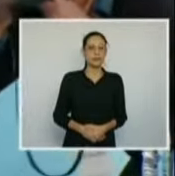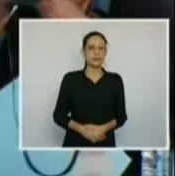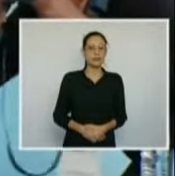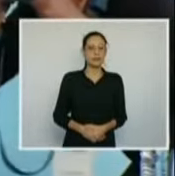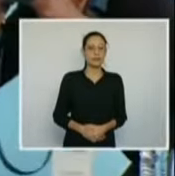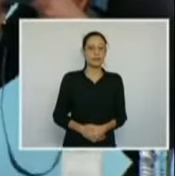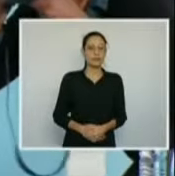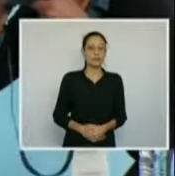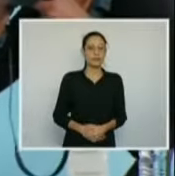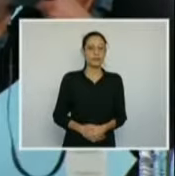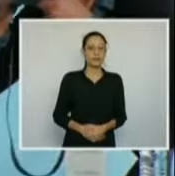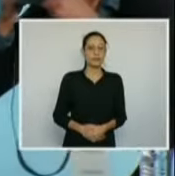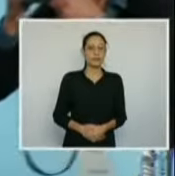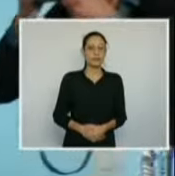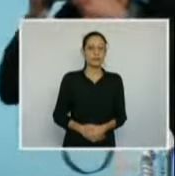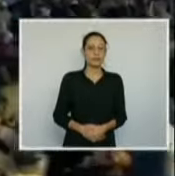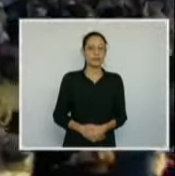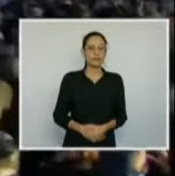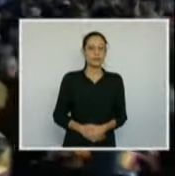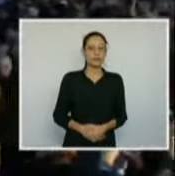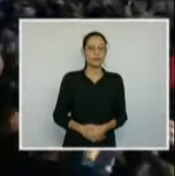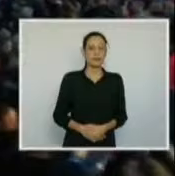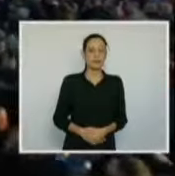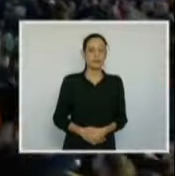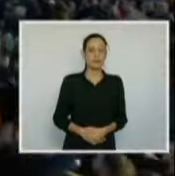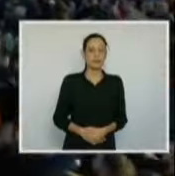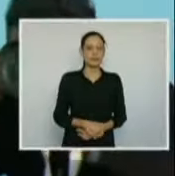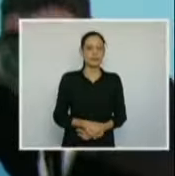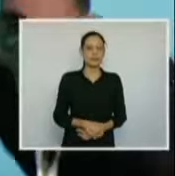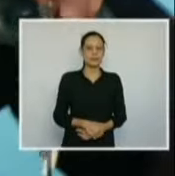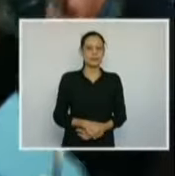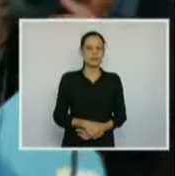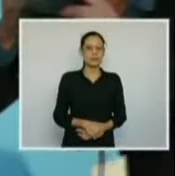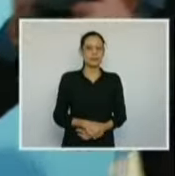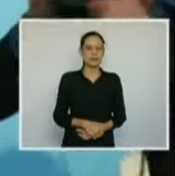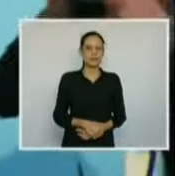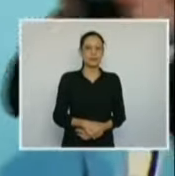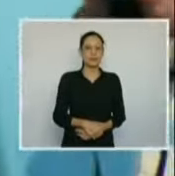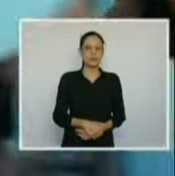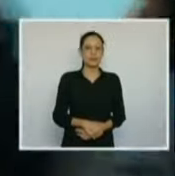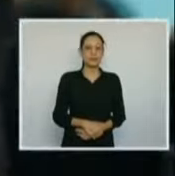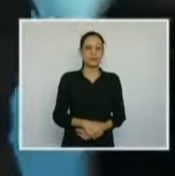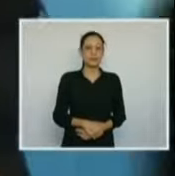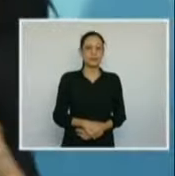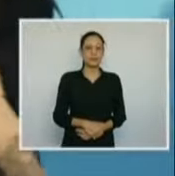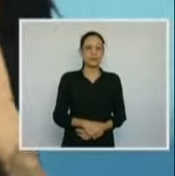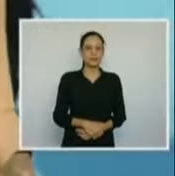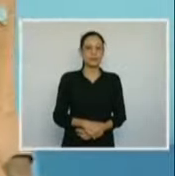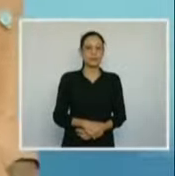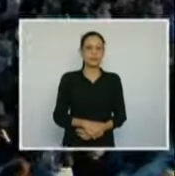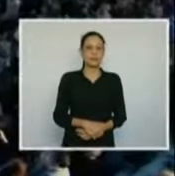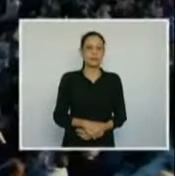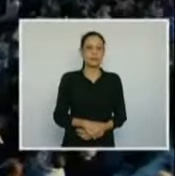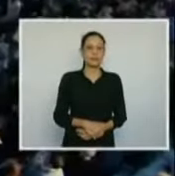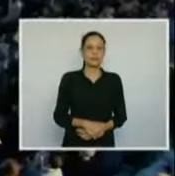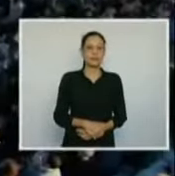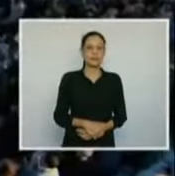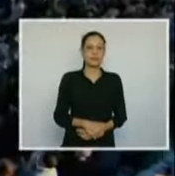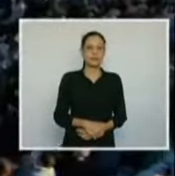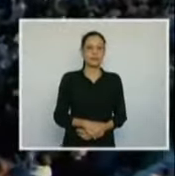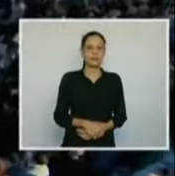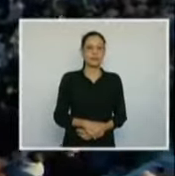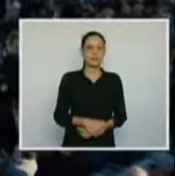al gobierno con 50% de pobreza, muchachos, déjense de embromar, 200 y pico % de inflación. Vos la escuchás a Cristina Fernández y es